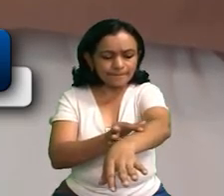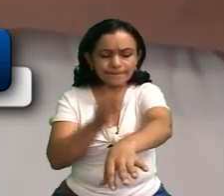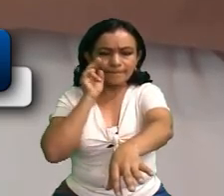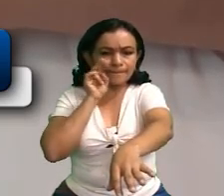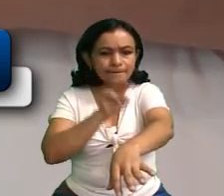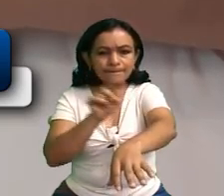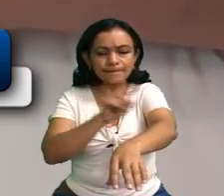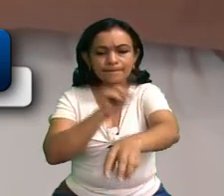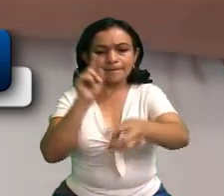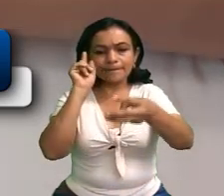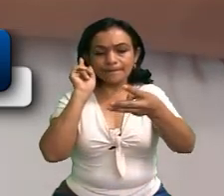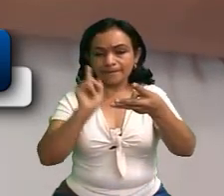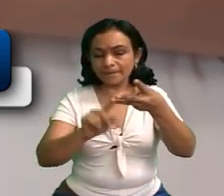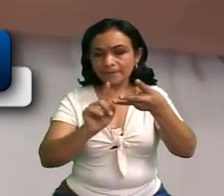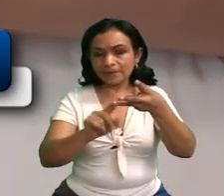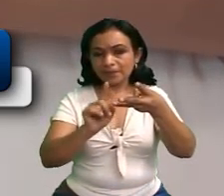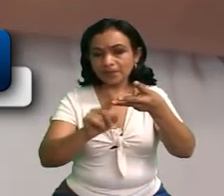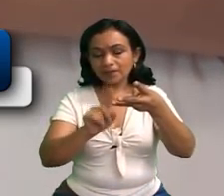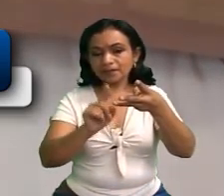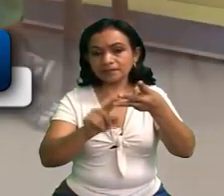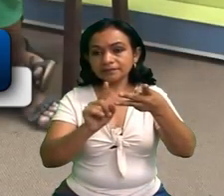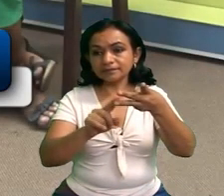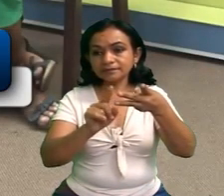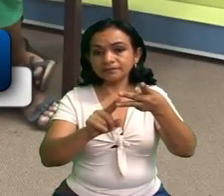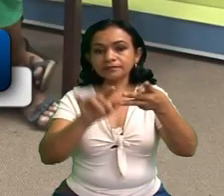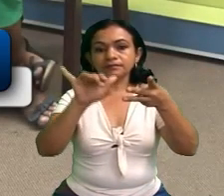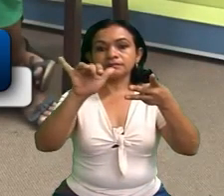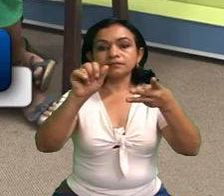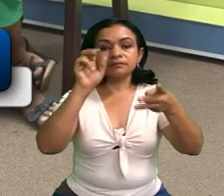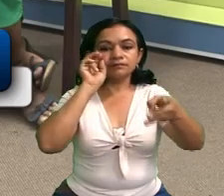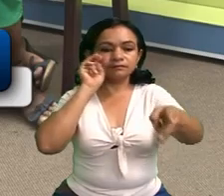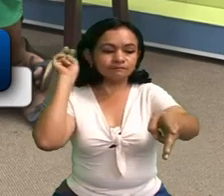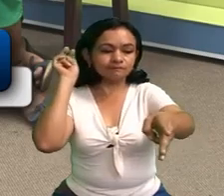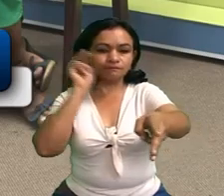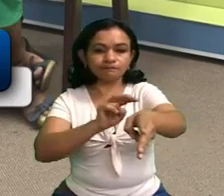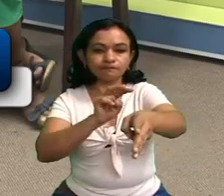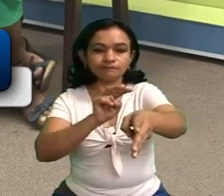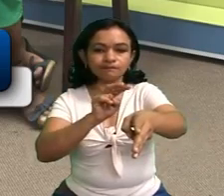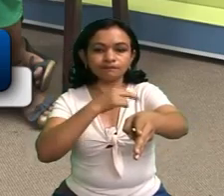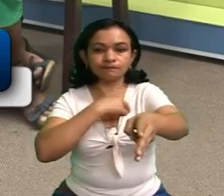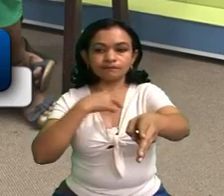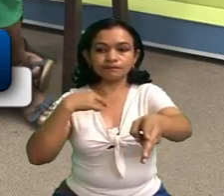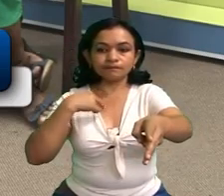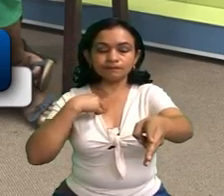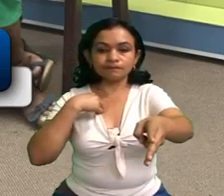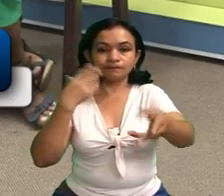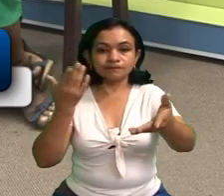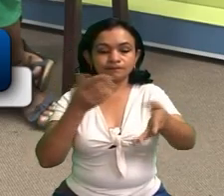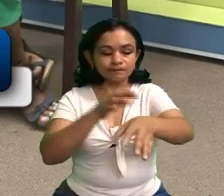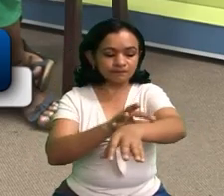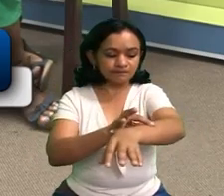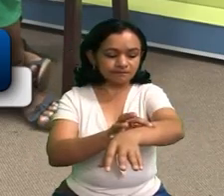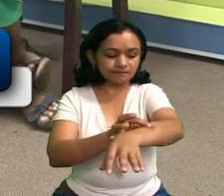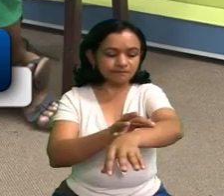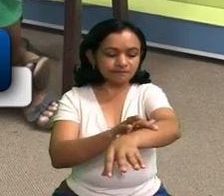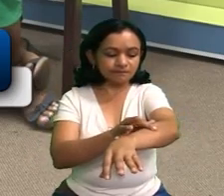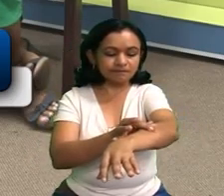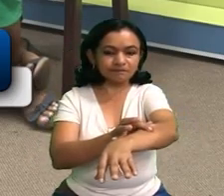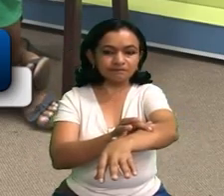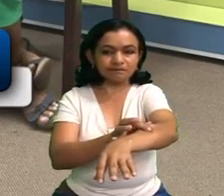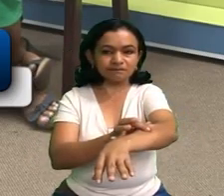nota. La fase ya, la número tres, ya sí se ve sin necesidad de pellizcarla, pero al